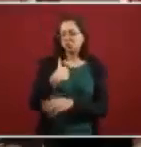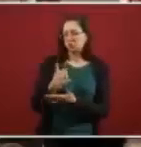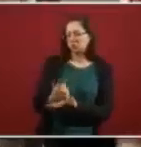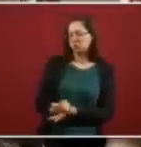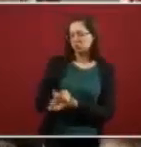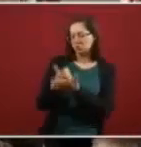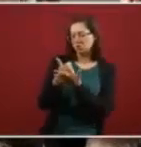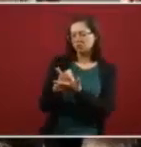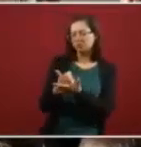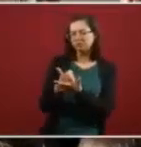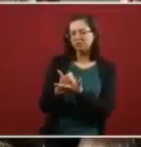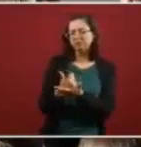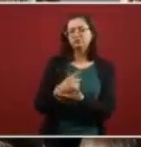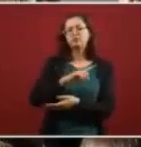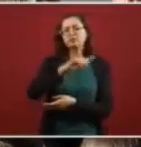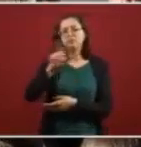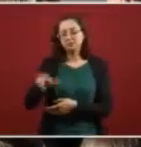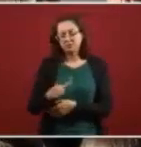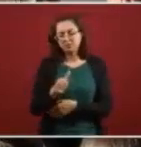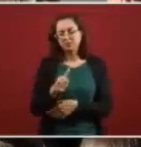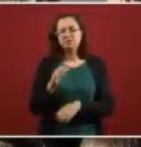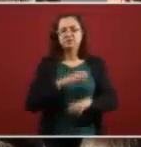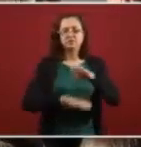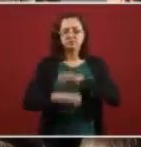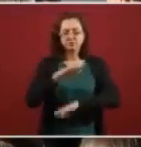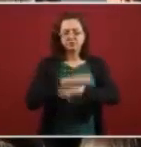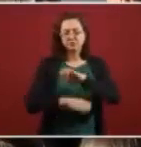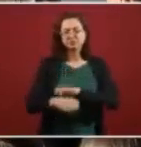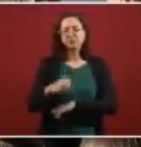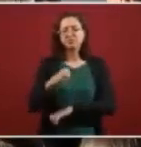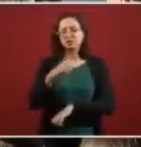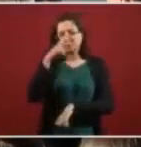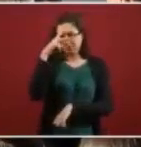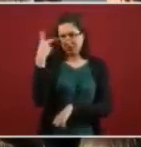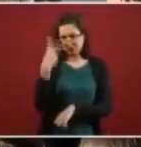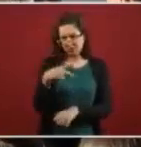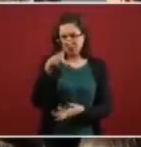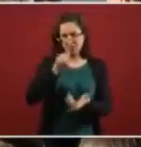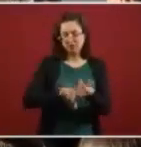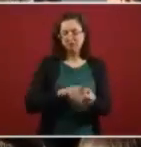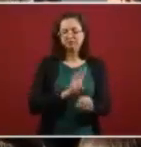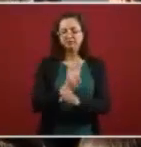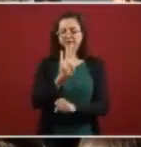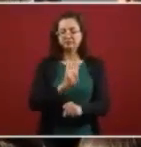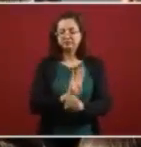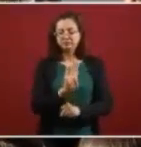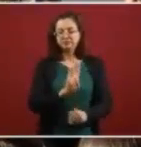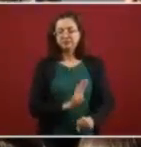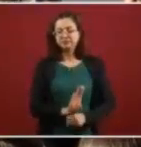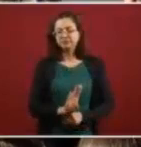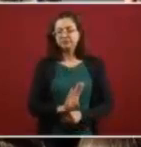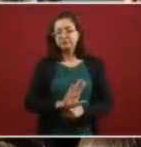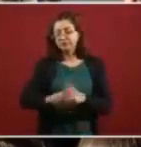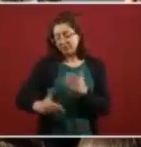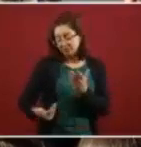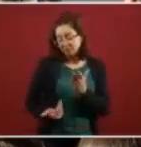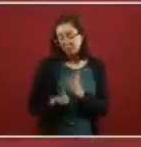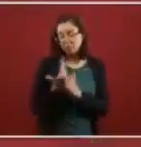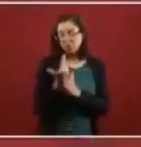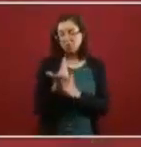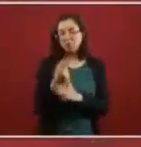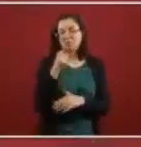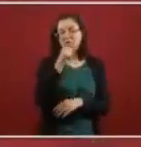embajador de méxico en brasil la mayor piña y en la madrugada consiguieron